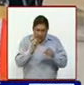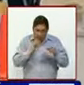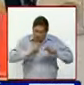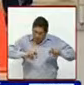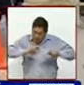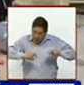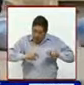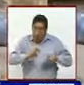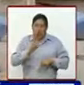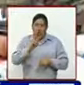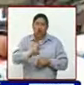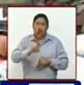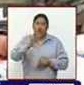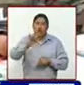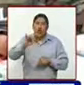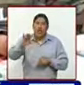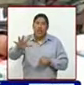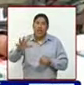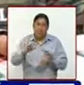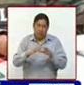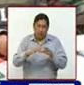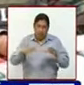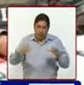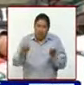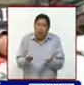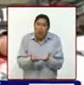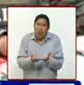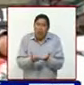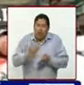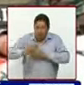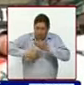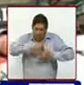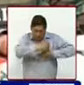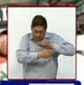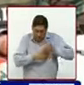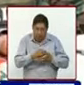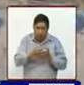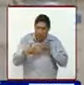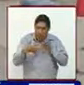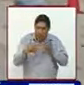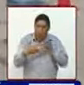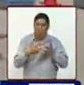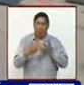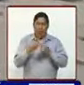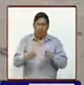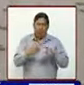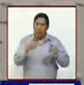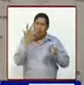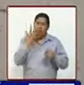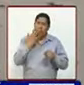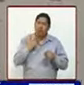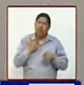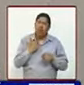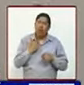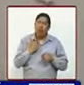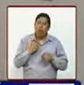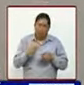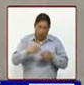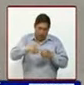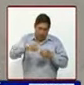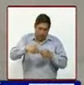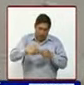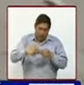285 paquetes rectangulares forrados con cinta masquí transparente y de diferentes colores conteniendo